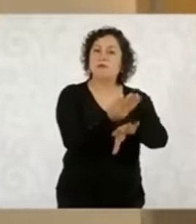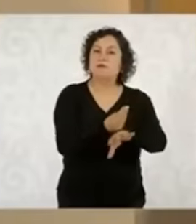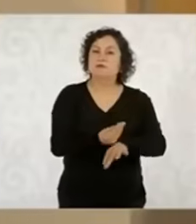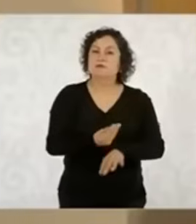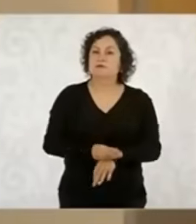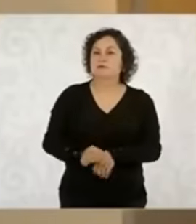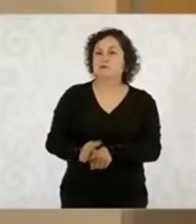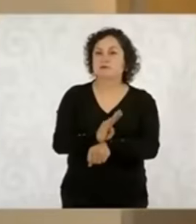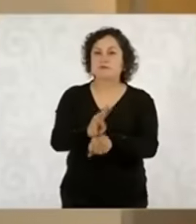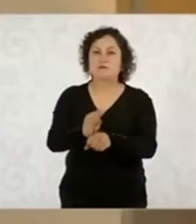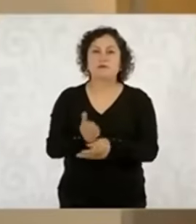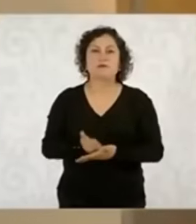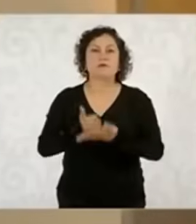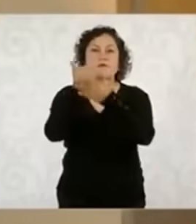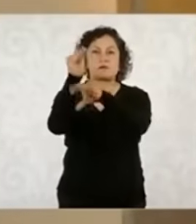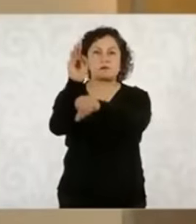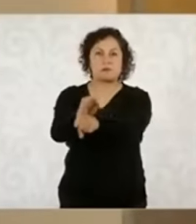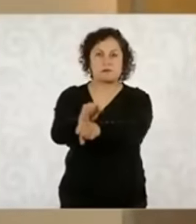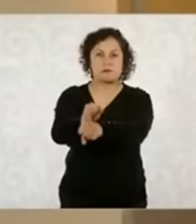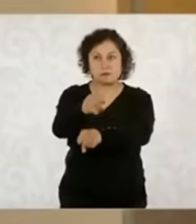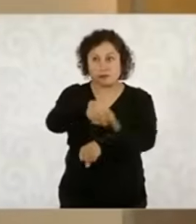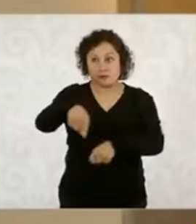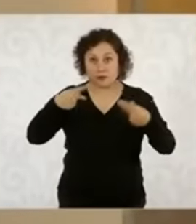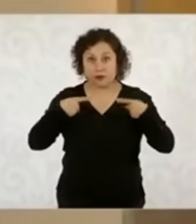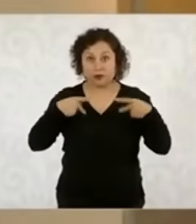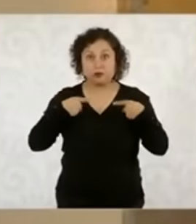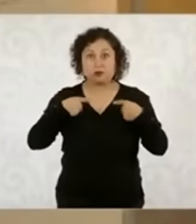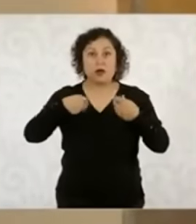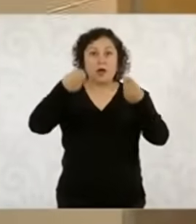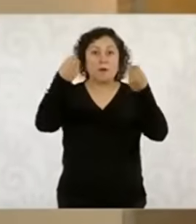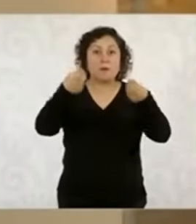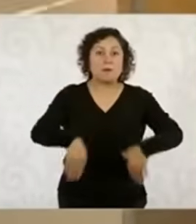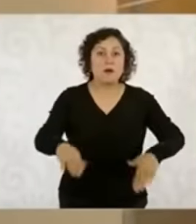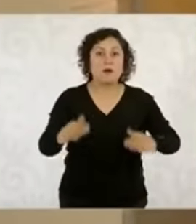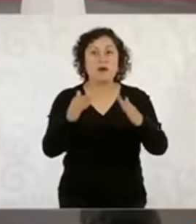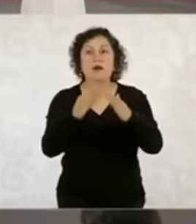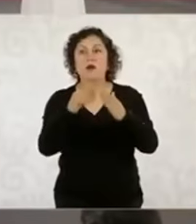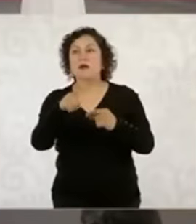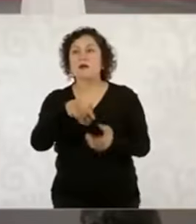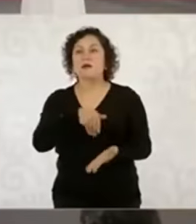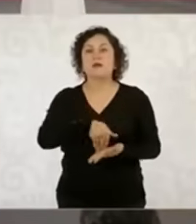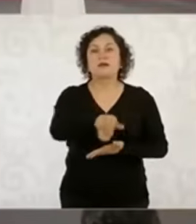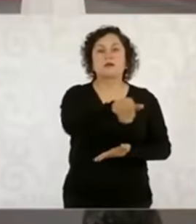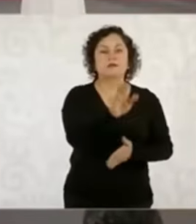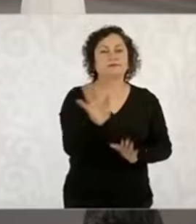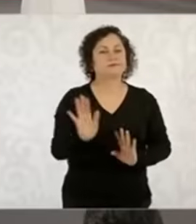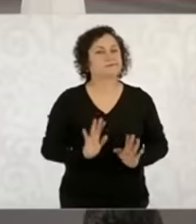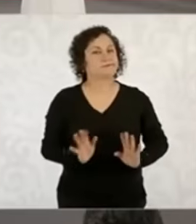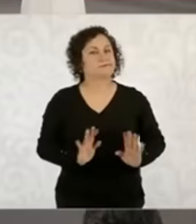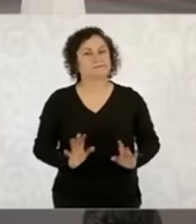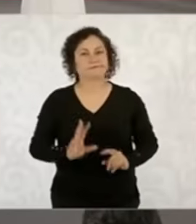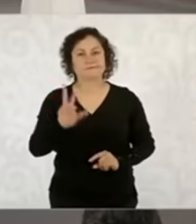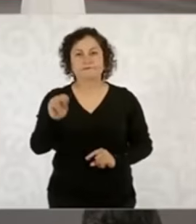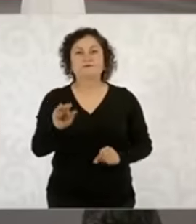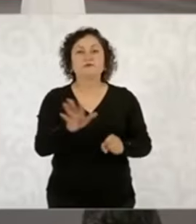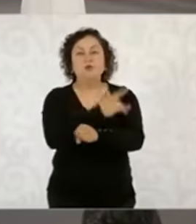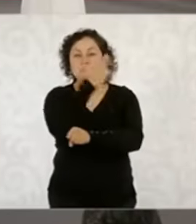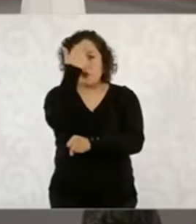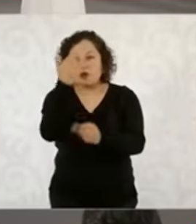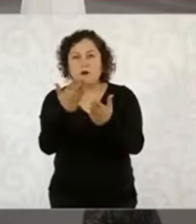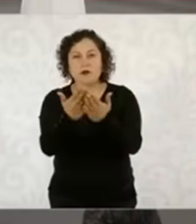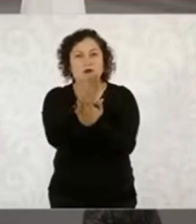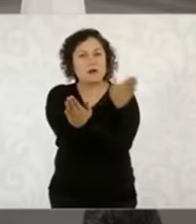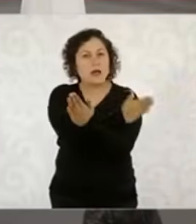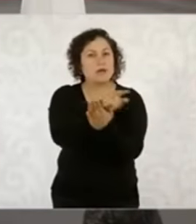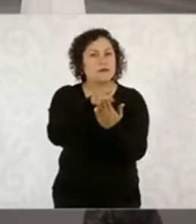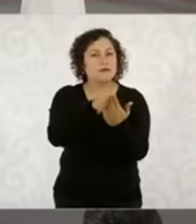estas personas va a perder su casa en función a estos créditos mal diseñados. La